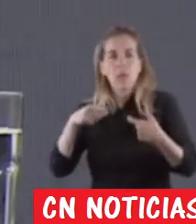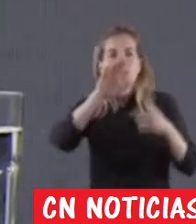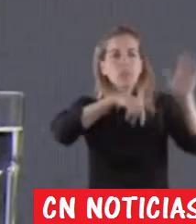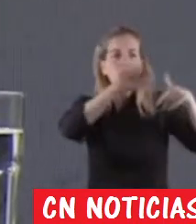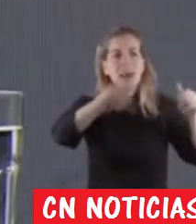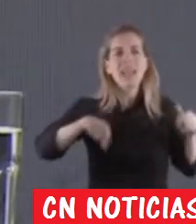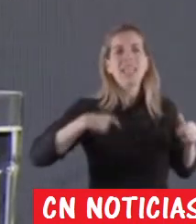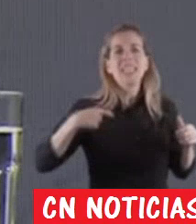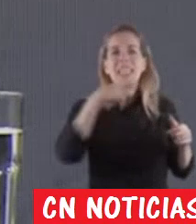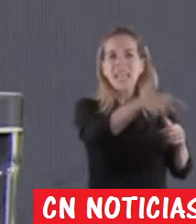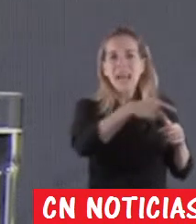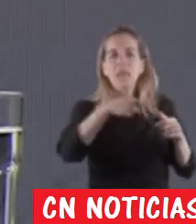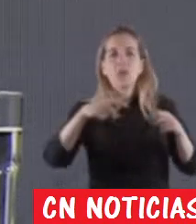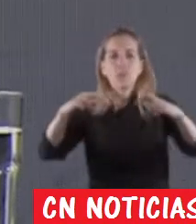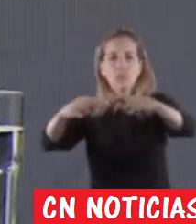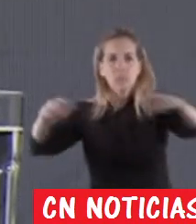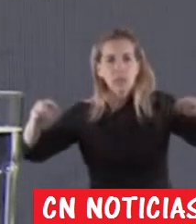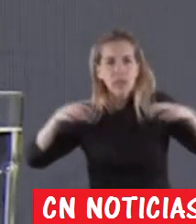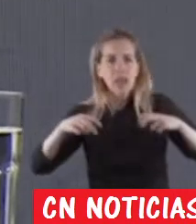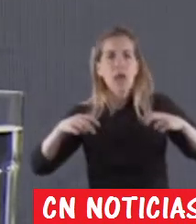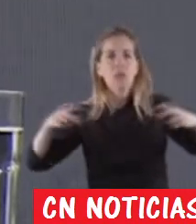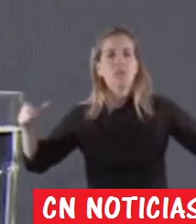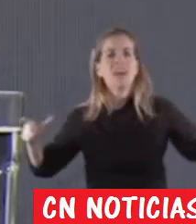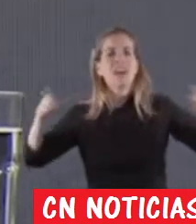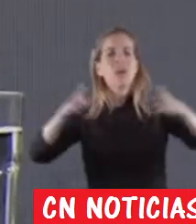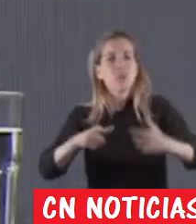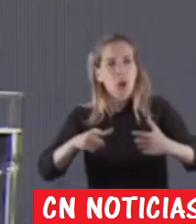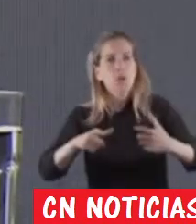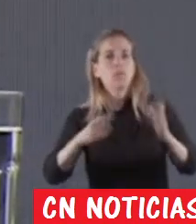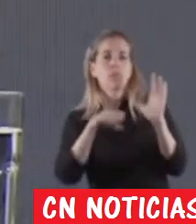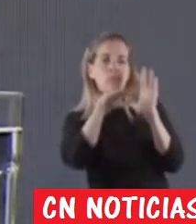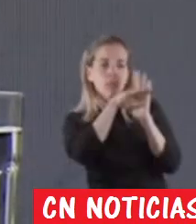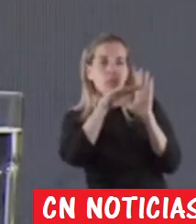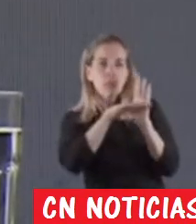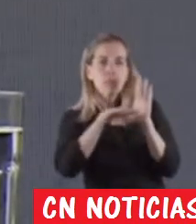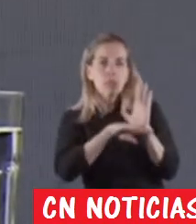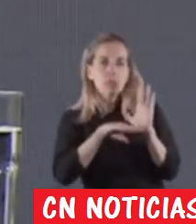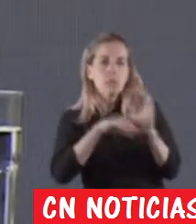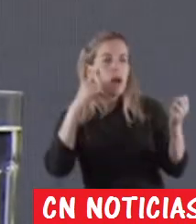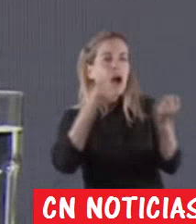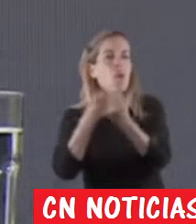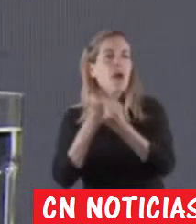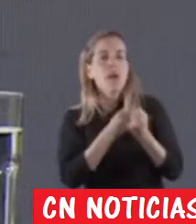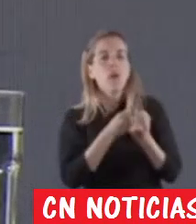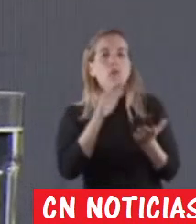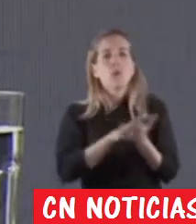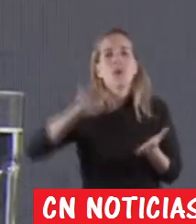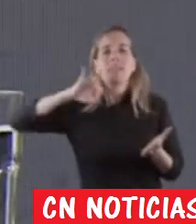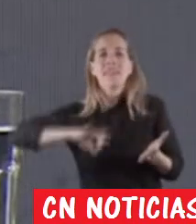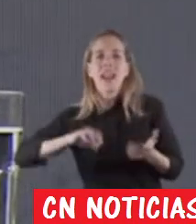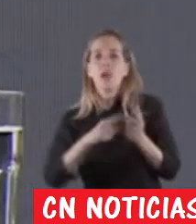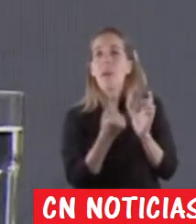Argentina, sentarnos en una mesa, marcarnos una hoja de ruta para alinear precios y salarios por los